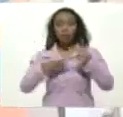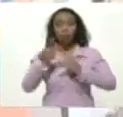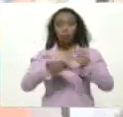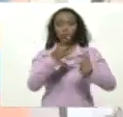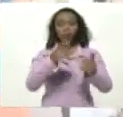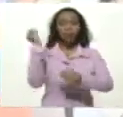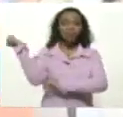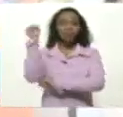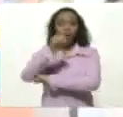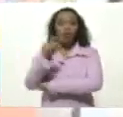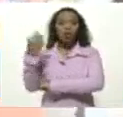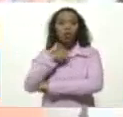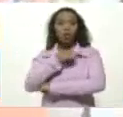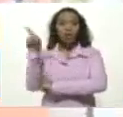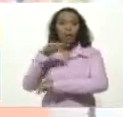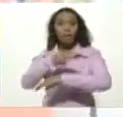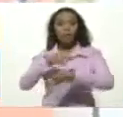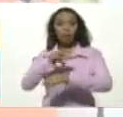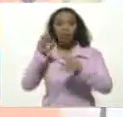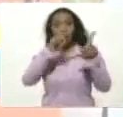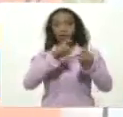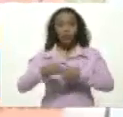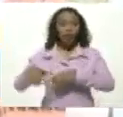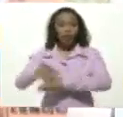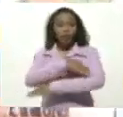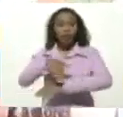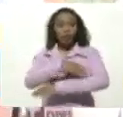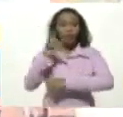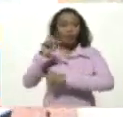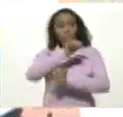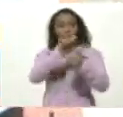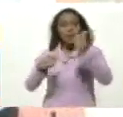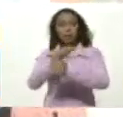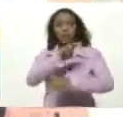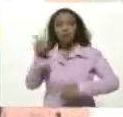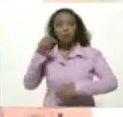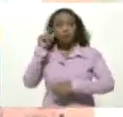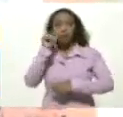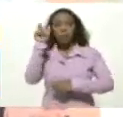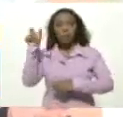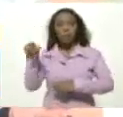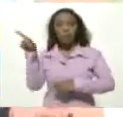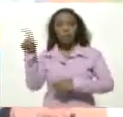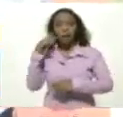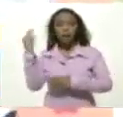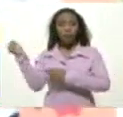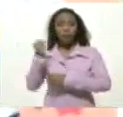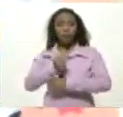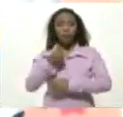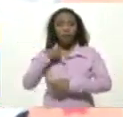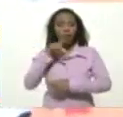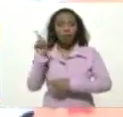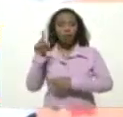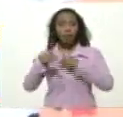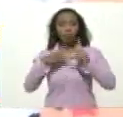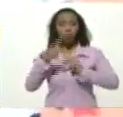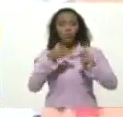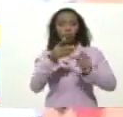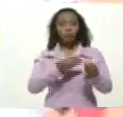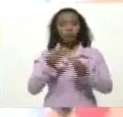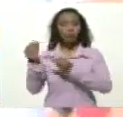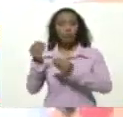venceremos, y por eso el Ministerio de Agricultura Urbana, aquí está su viceministro Yader Salazar, bueno, hemos traído insumos para que la producción que se ve